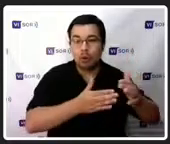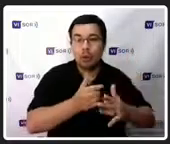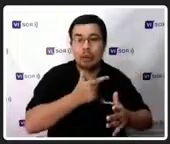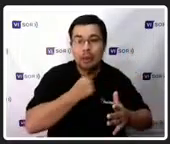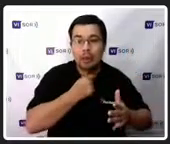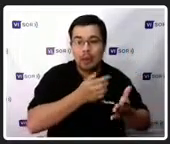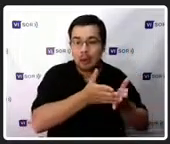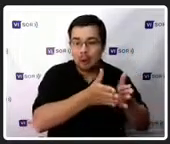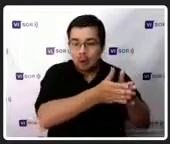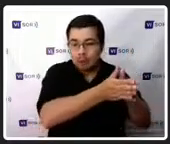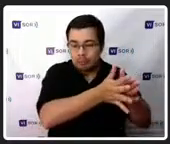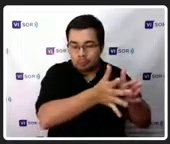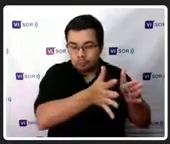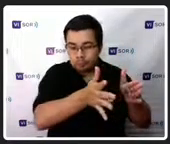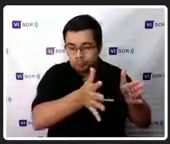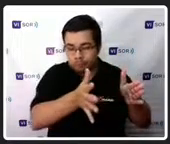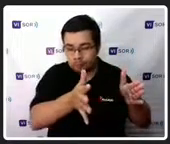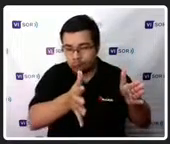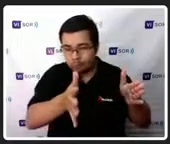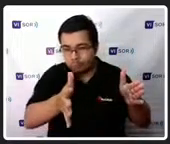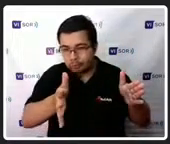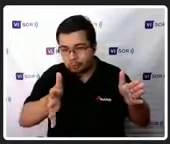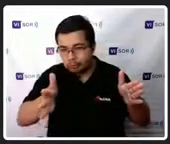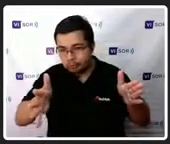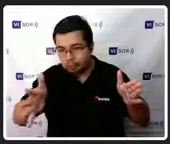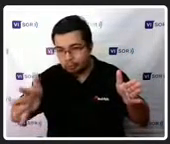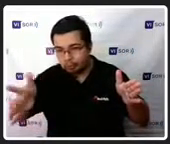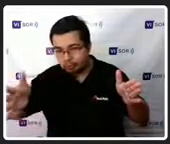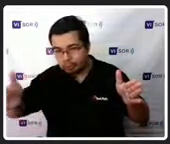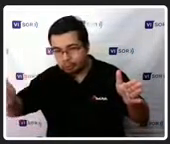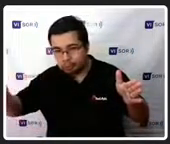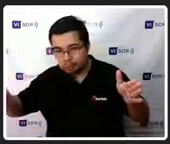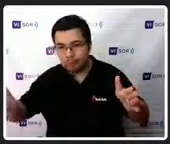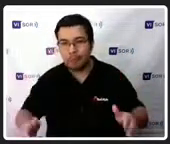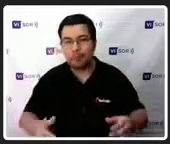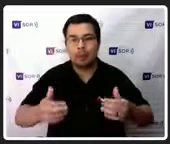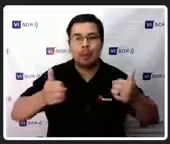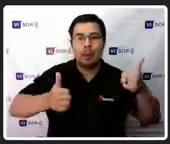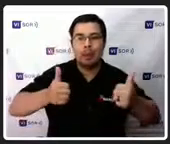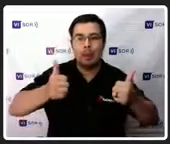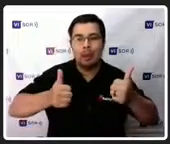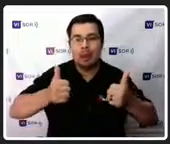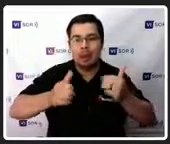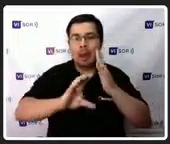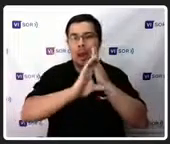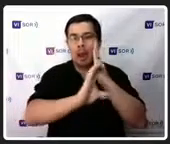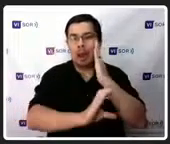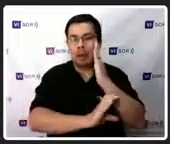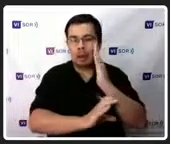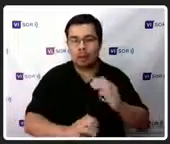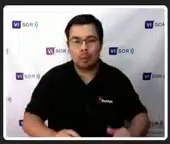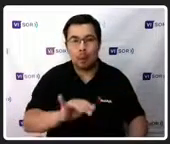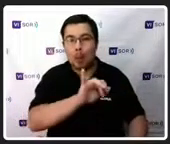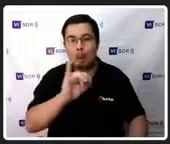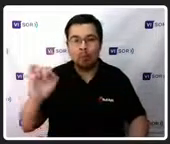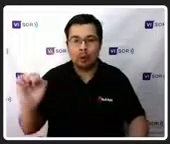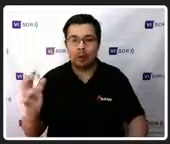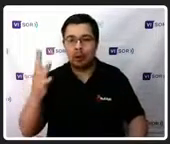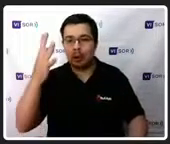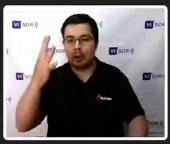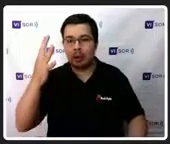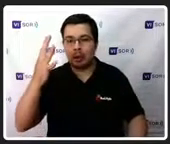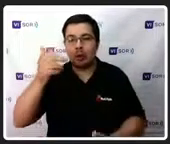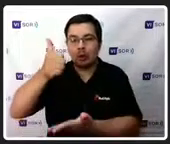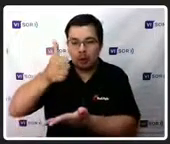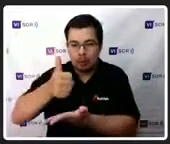a ese proceso de portafolio está la práctica profesional, ¿ya? En el quinto semestre hay una práctica laboral que está compuesta de